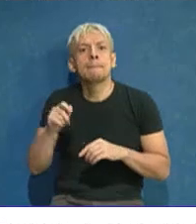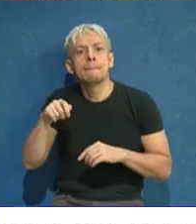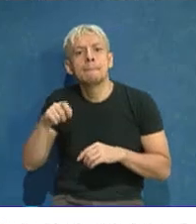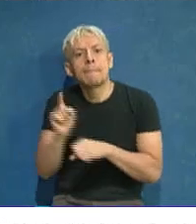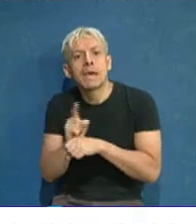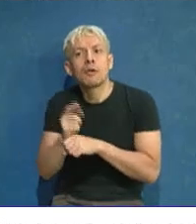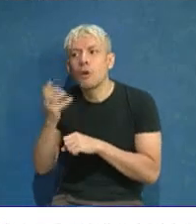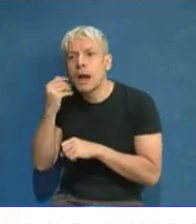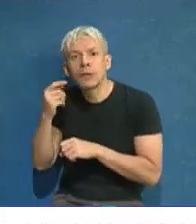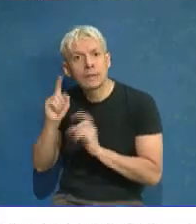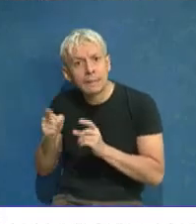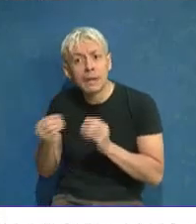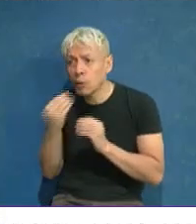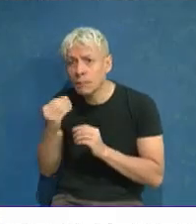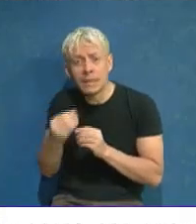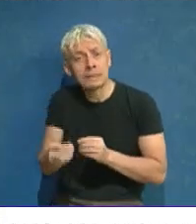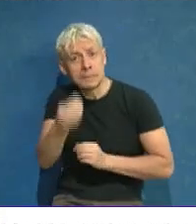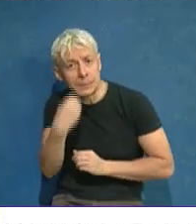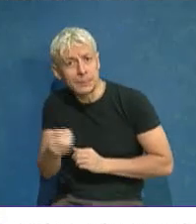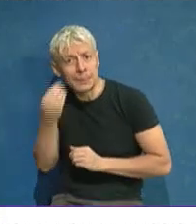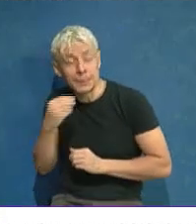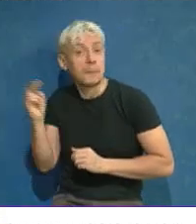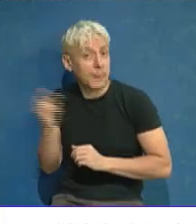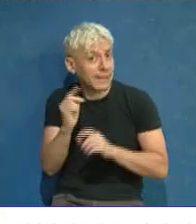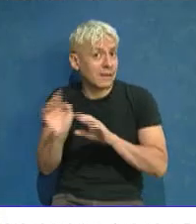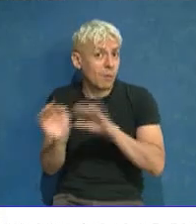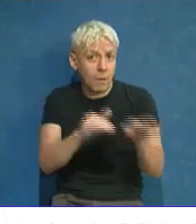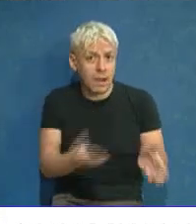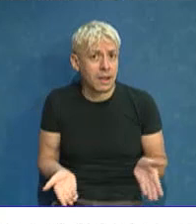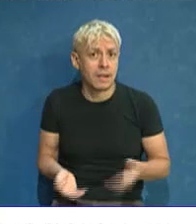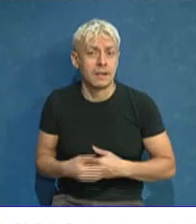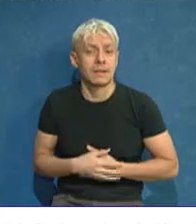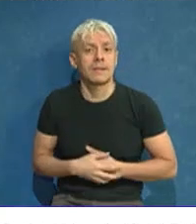familia hayan consumido esos alimentos y hayan muerto